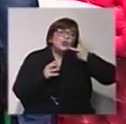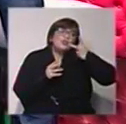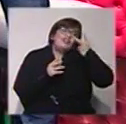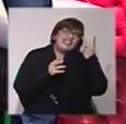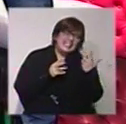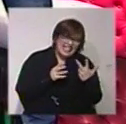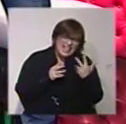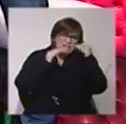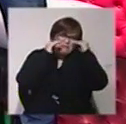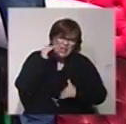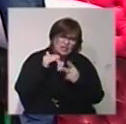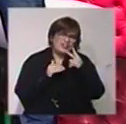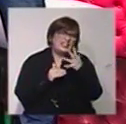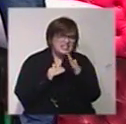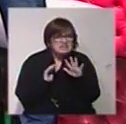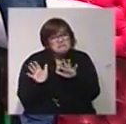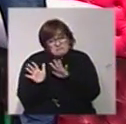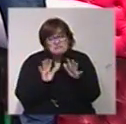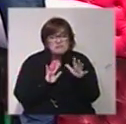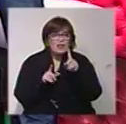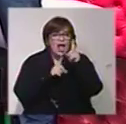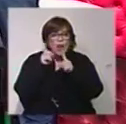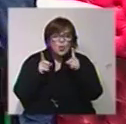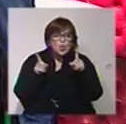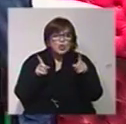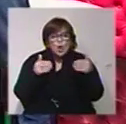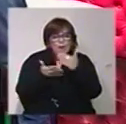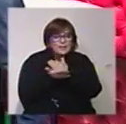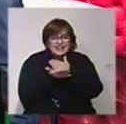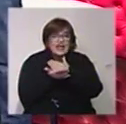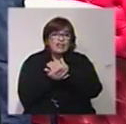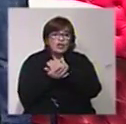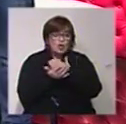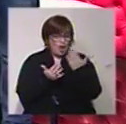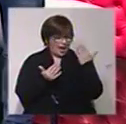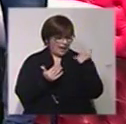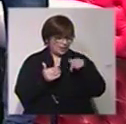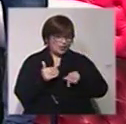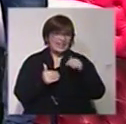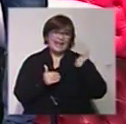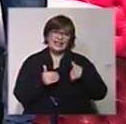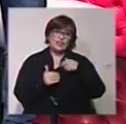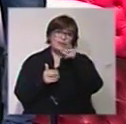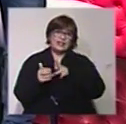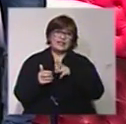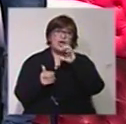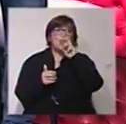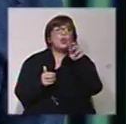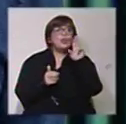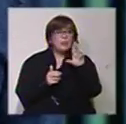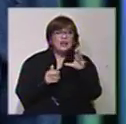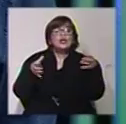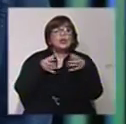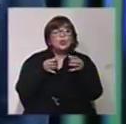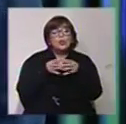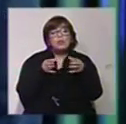City, uno en la mitad de la. Pero no hay. Hoy un argentino me decía, Cooper es la escuela de Griwold. Griwold